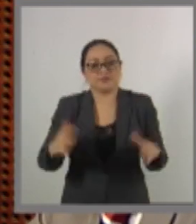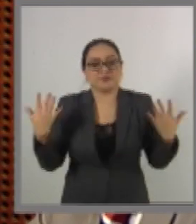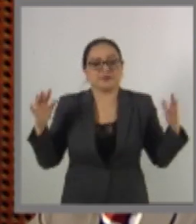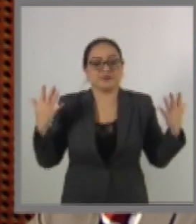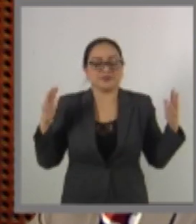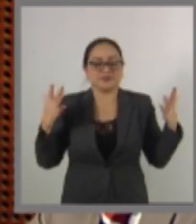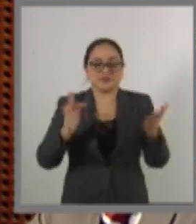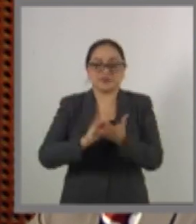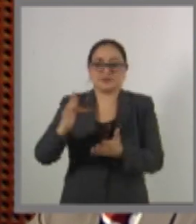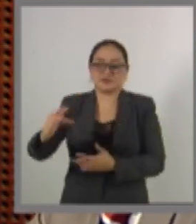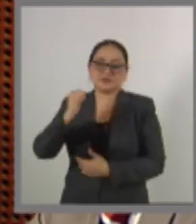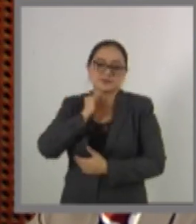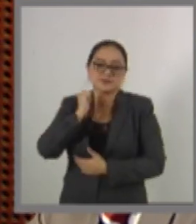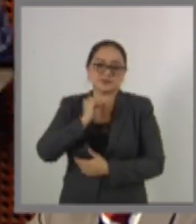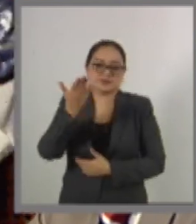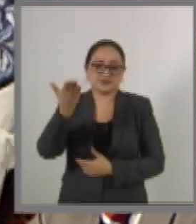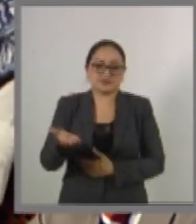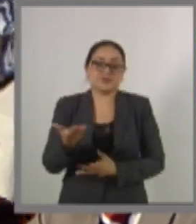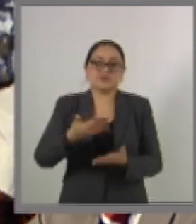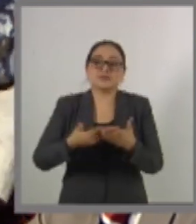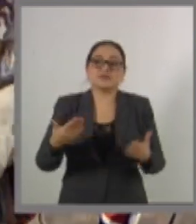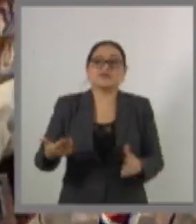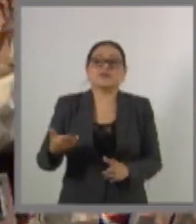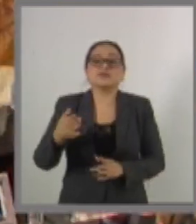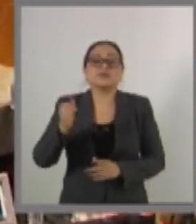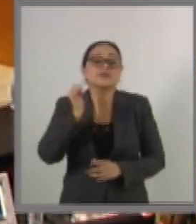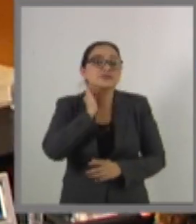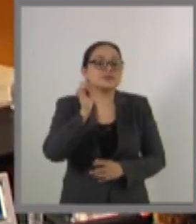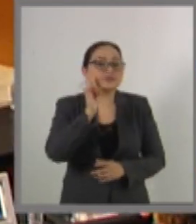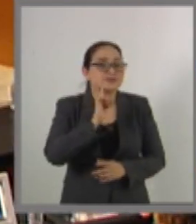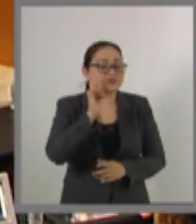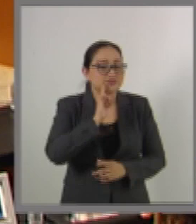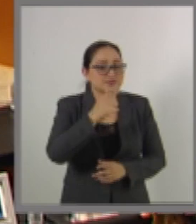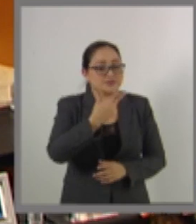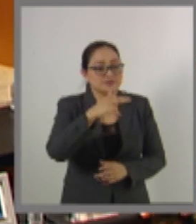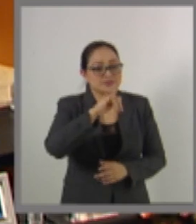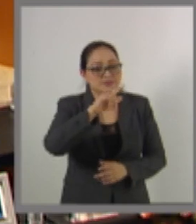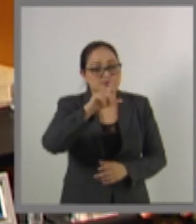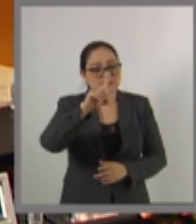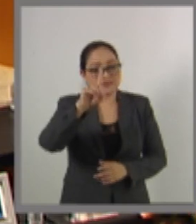Muchas gracias, senador. Tiene el uso de la palabra la senadora Hilda Flores.